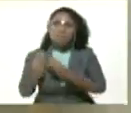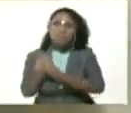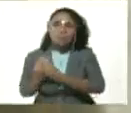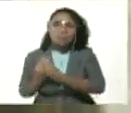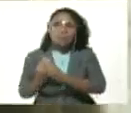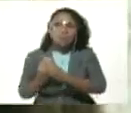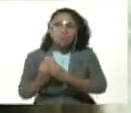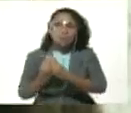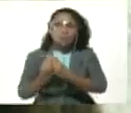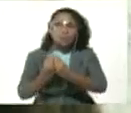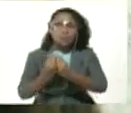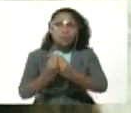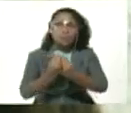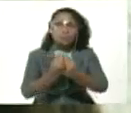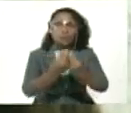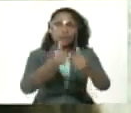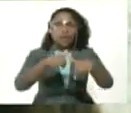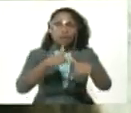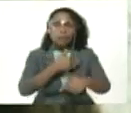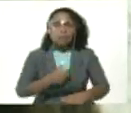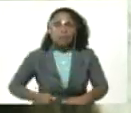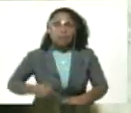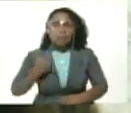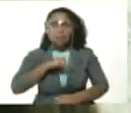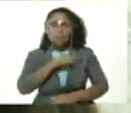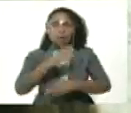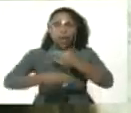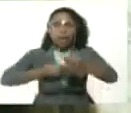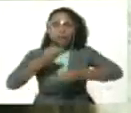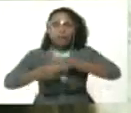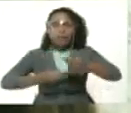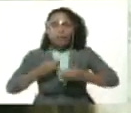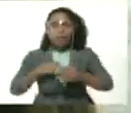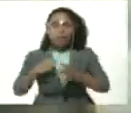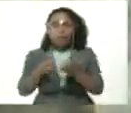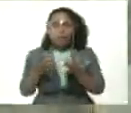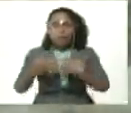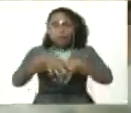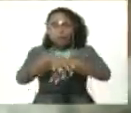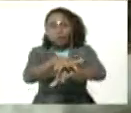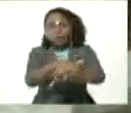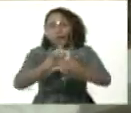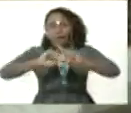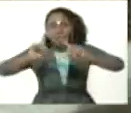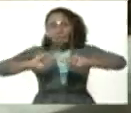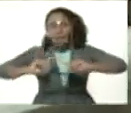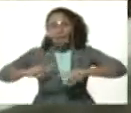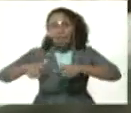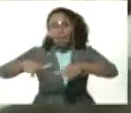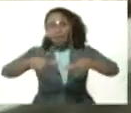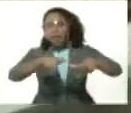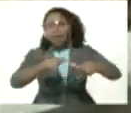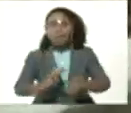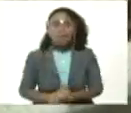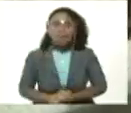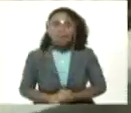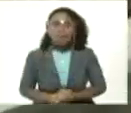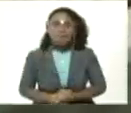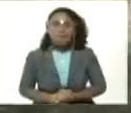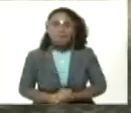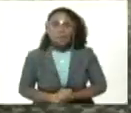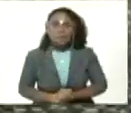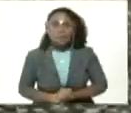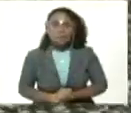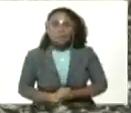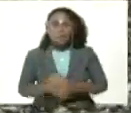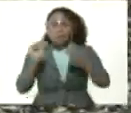presidente. Una vez que hacemos nuestra mezcla de café desde las distintas regiones, por